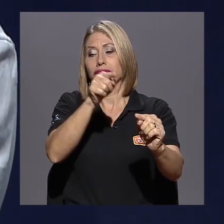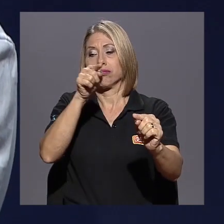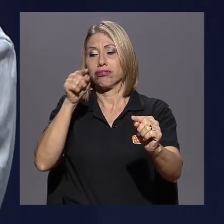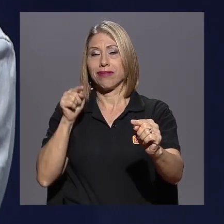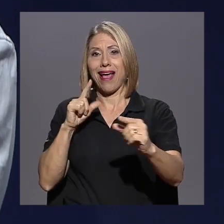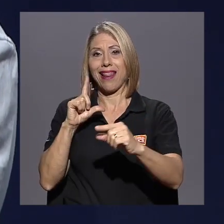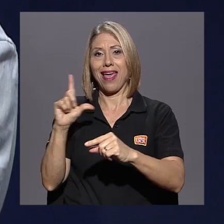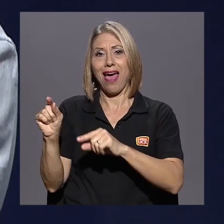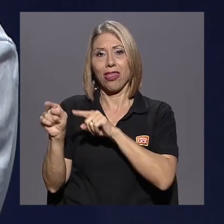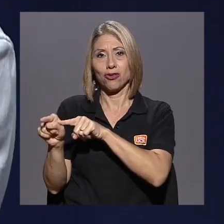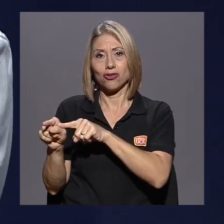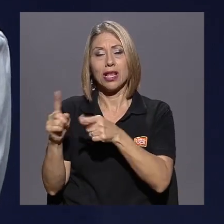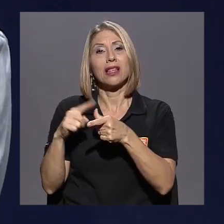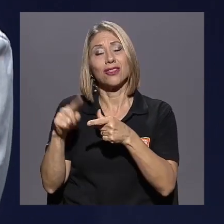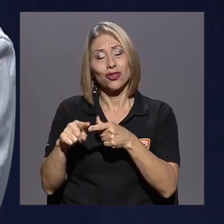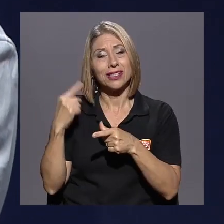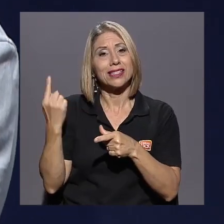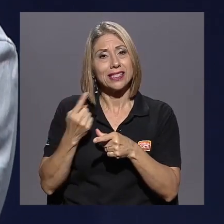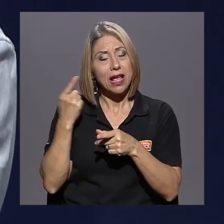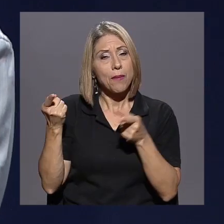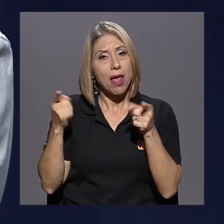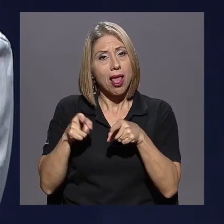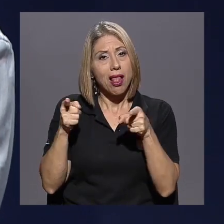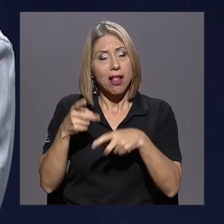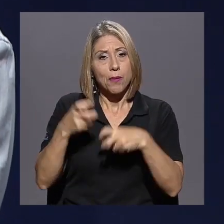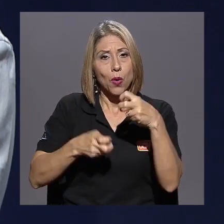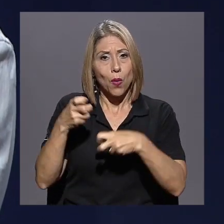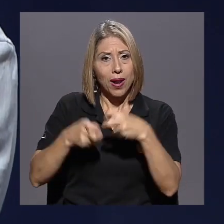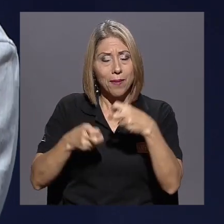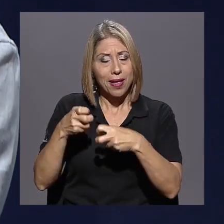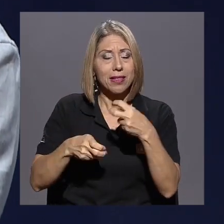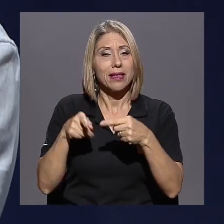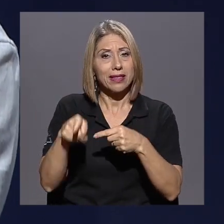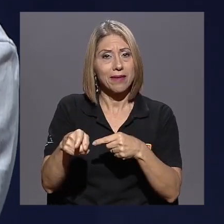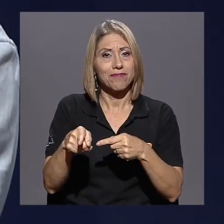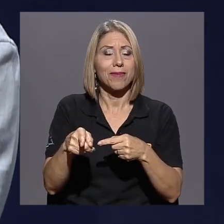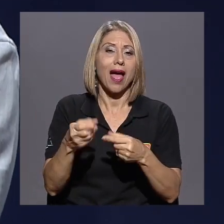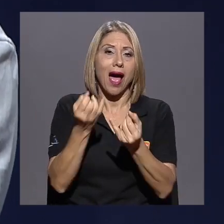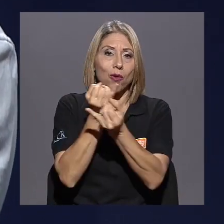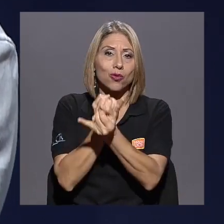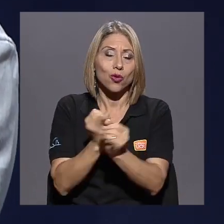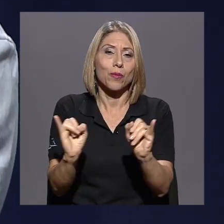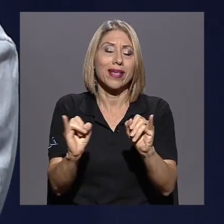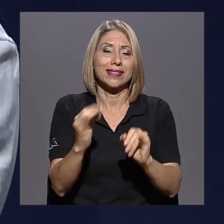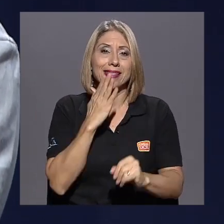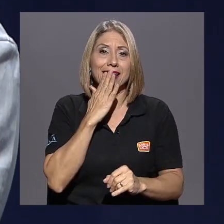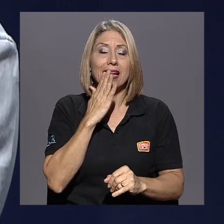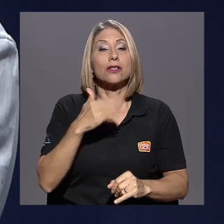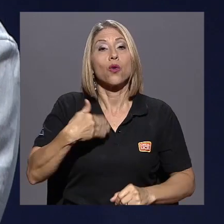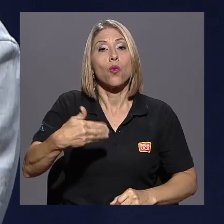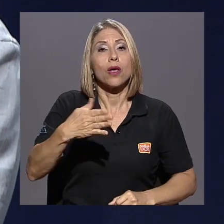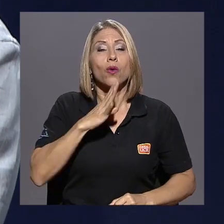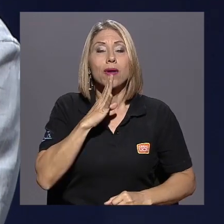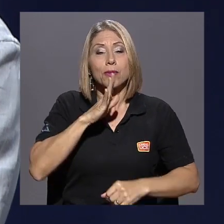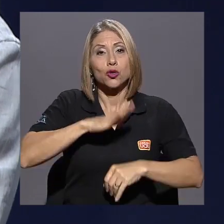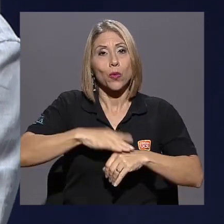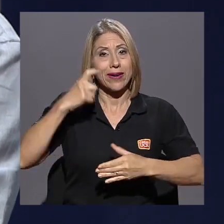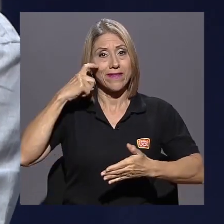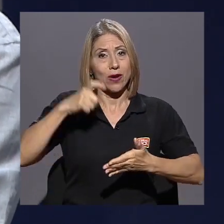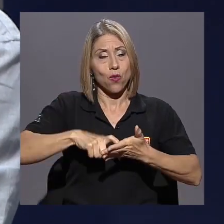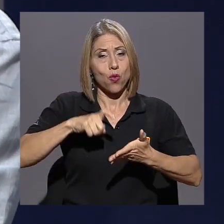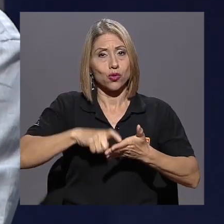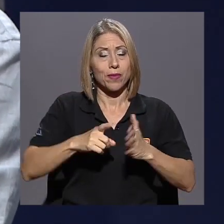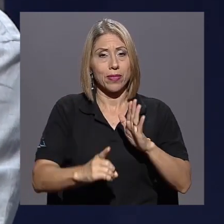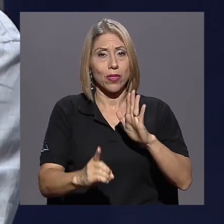que también reflejan por ejemplo las autonomías indígenas entonces cuando hablamos de conocimientos de derechos indígenas